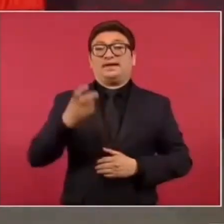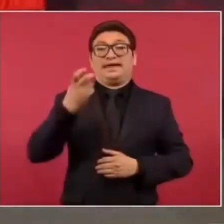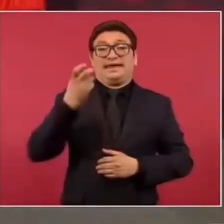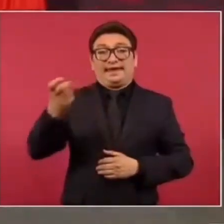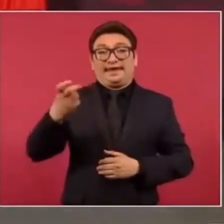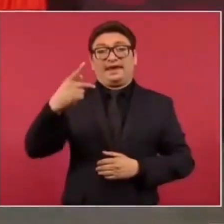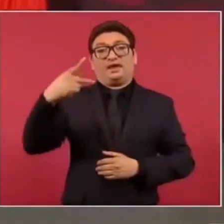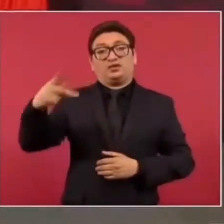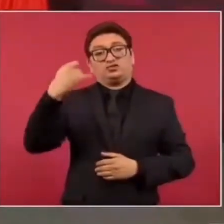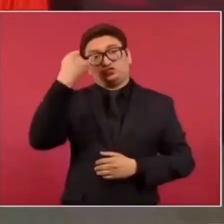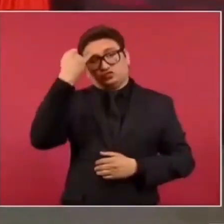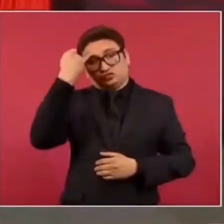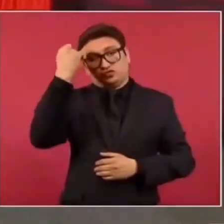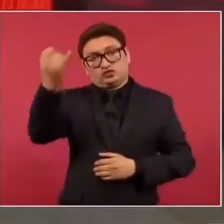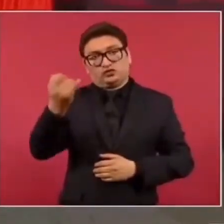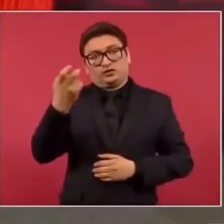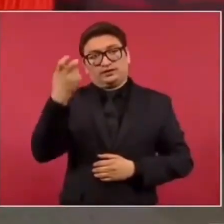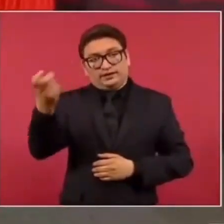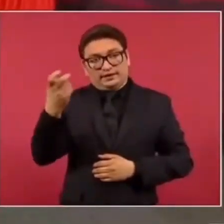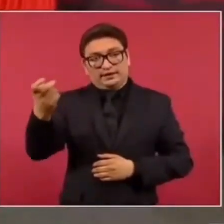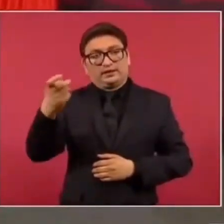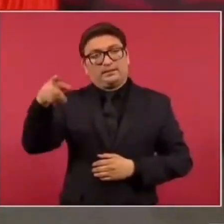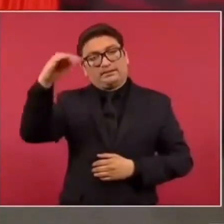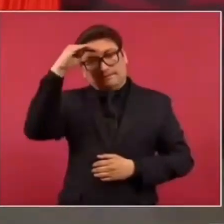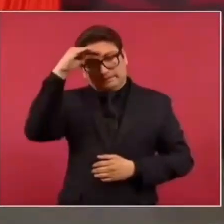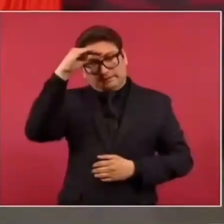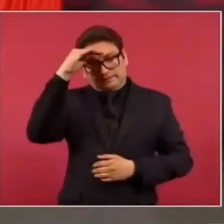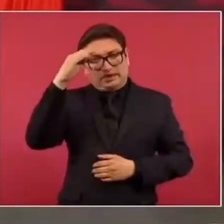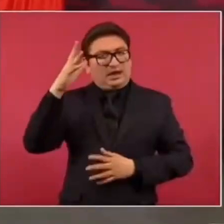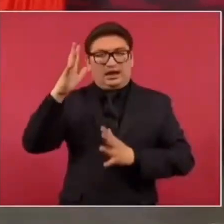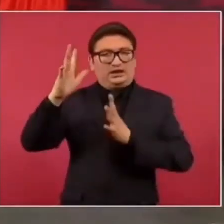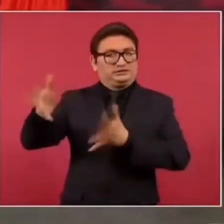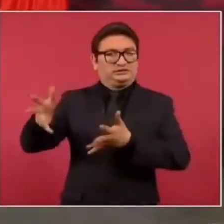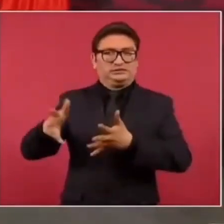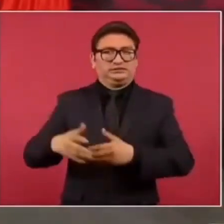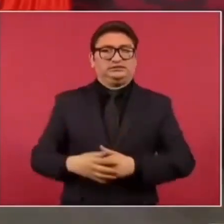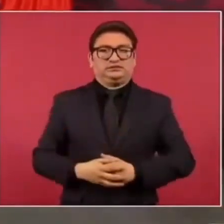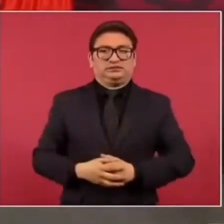ideario, ese es su pensamiento.